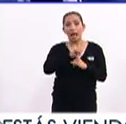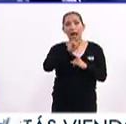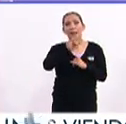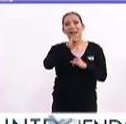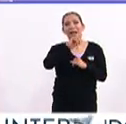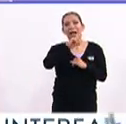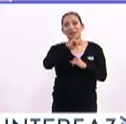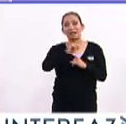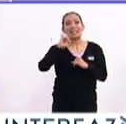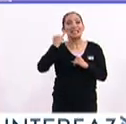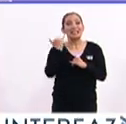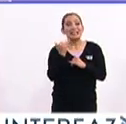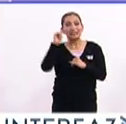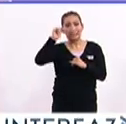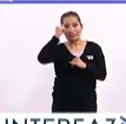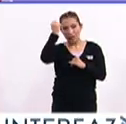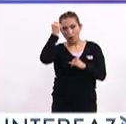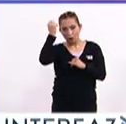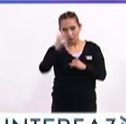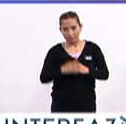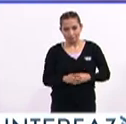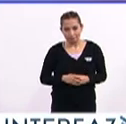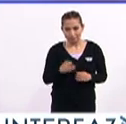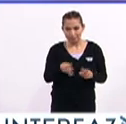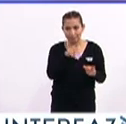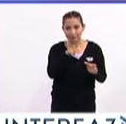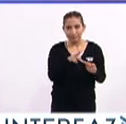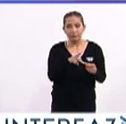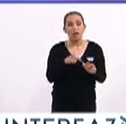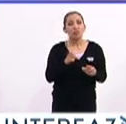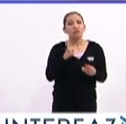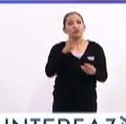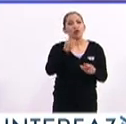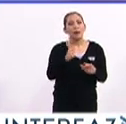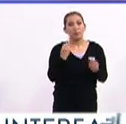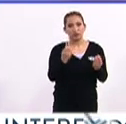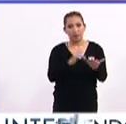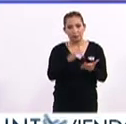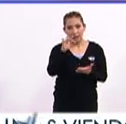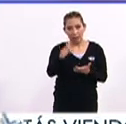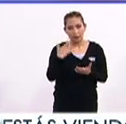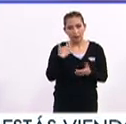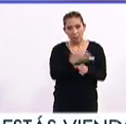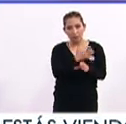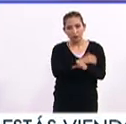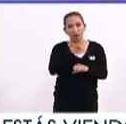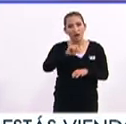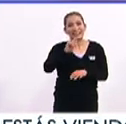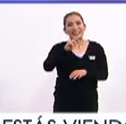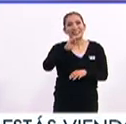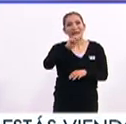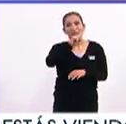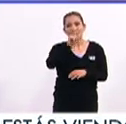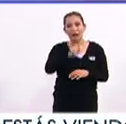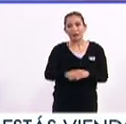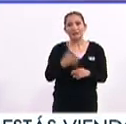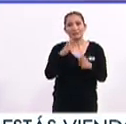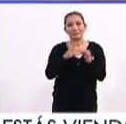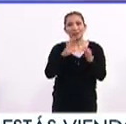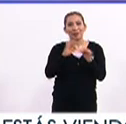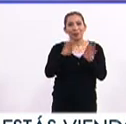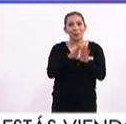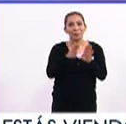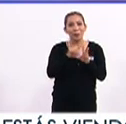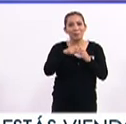Y Tecnología. Y Tecnología, perfecto. Doctora, muchísimas gracias por estar con nosotros hoy en Interfaz. Platíquenos de